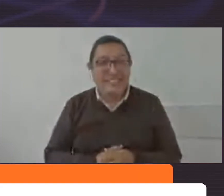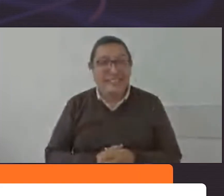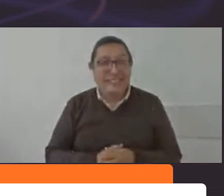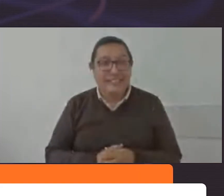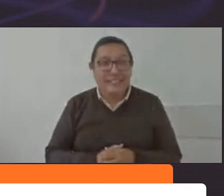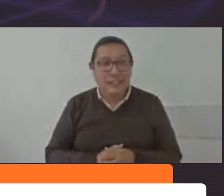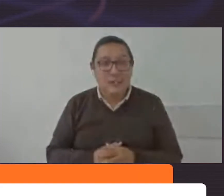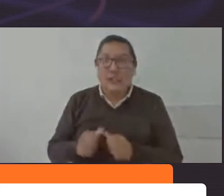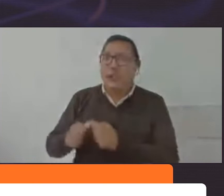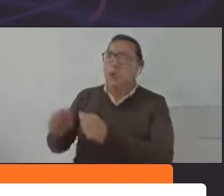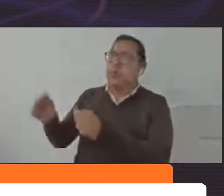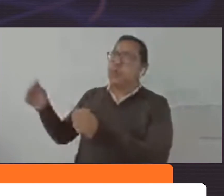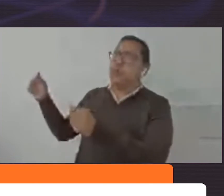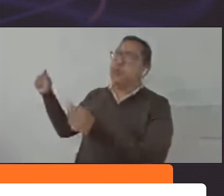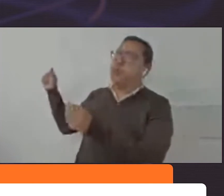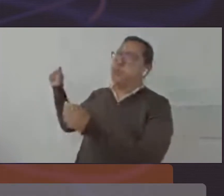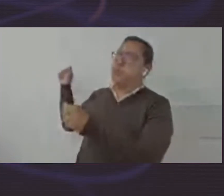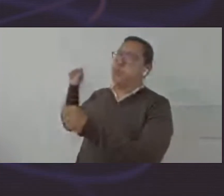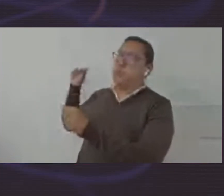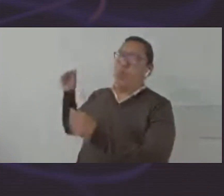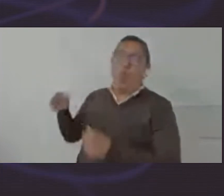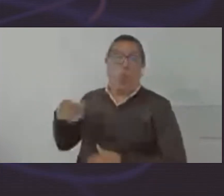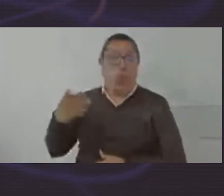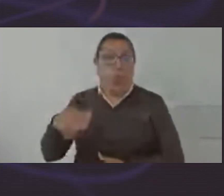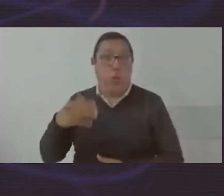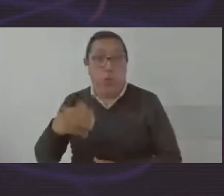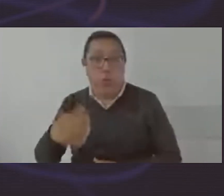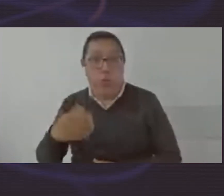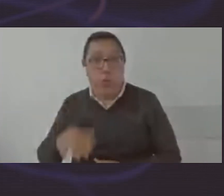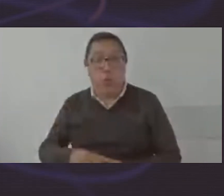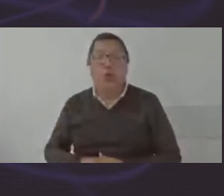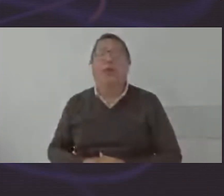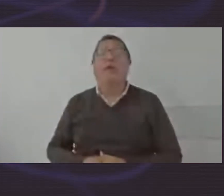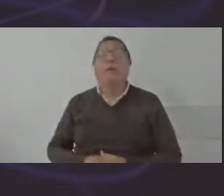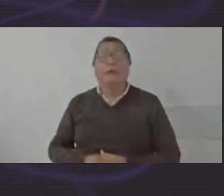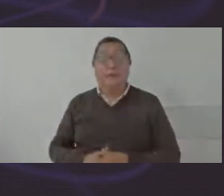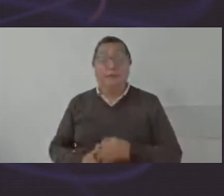Wow, llegué hasta el otro lado. Llegué más lejos.